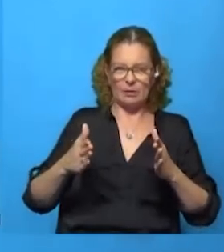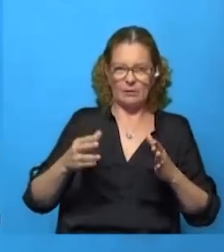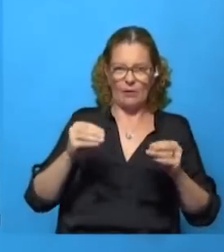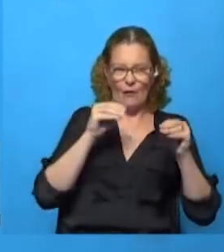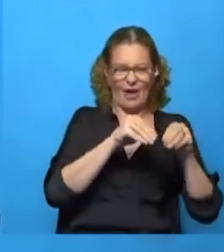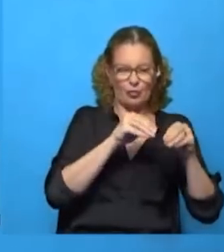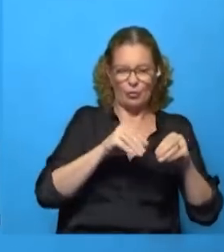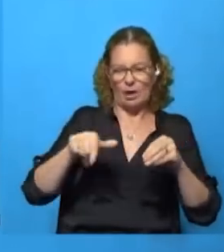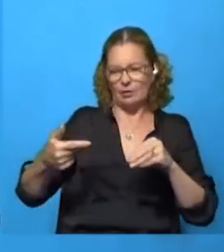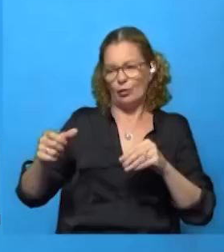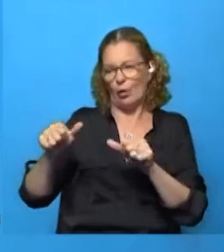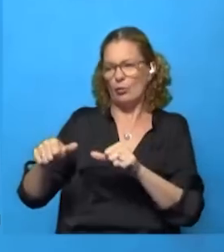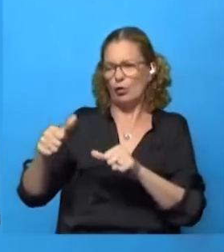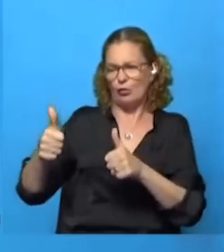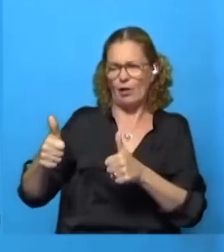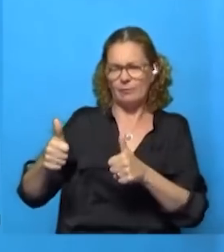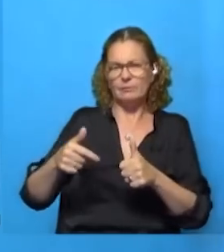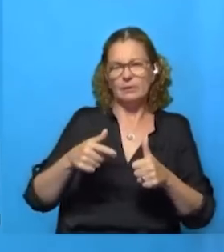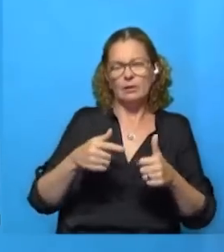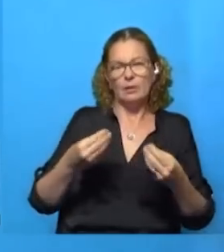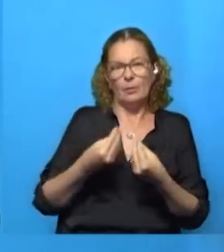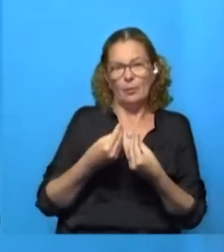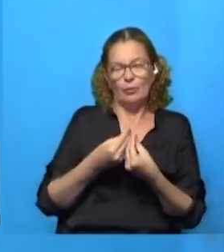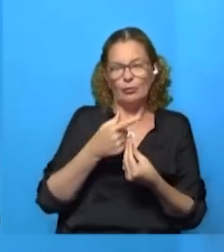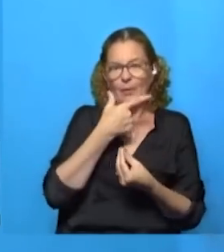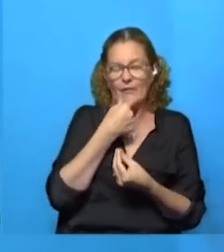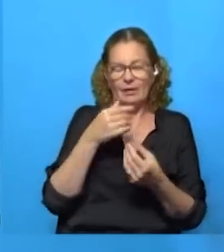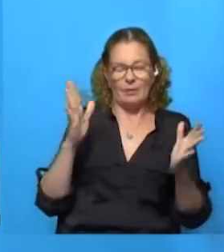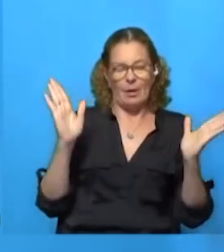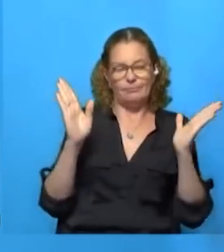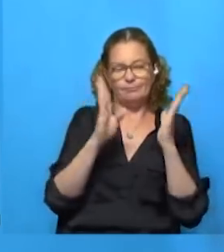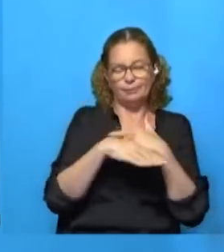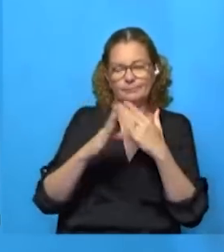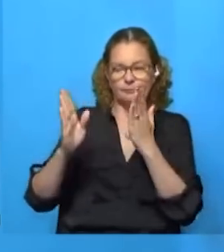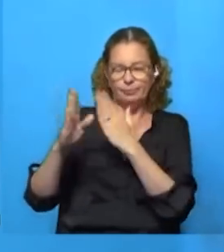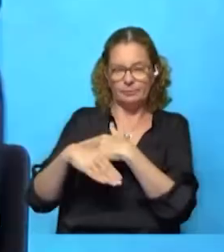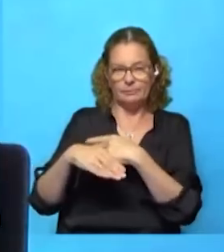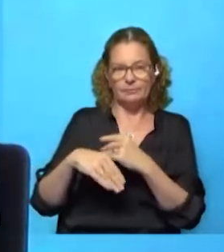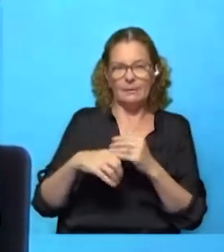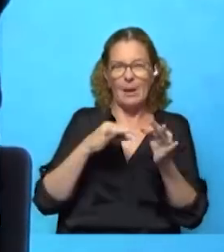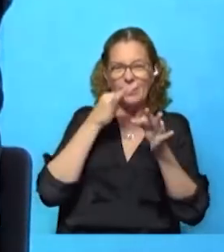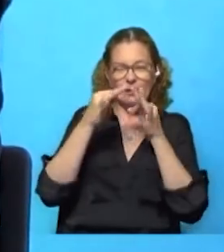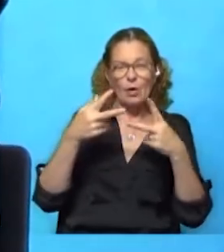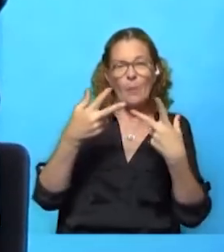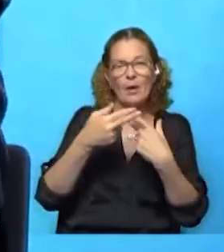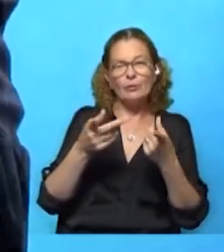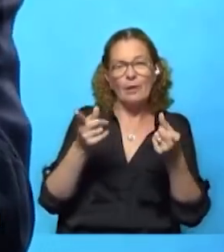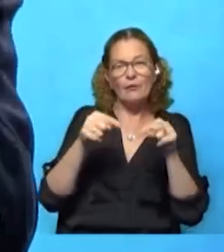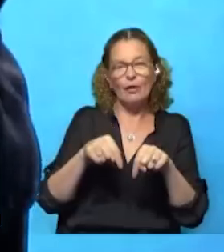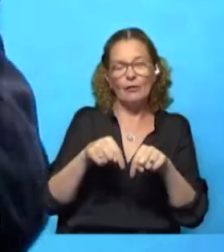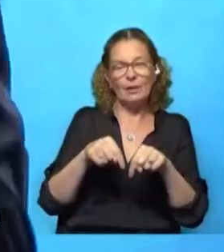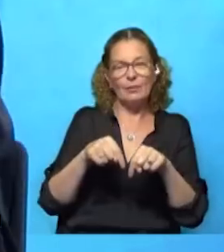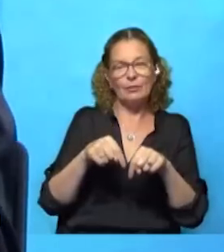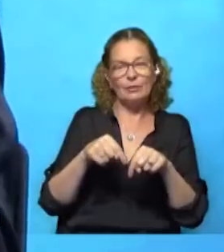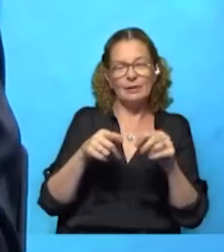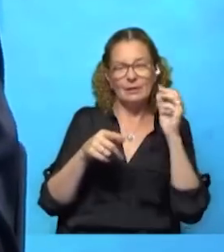basura al resto bueno es mucho más fácil que se desbarate cualquiera de los dos argumentos ahora hacemos una pequeña pausa y